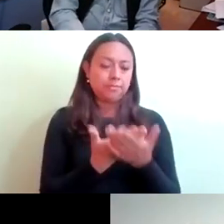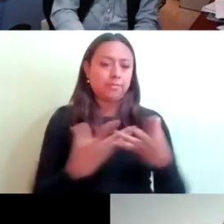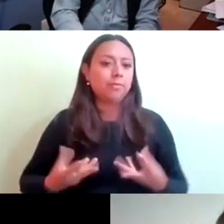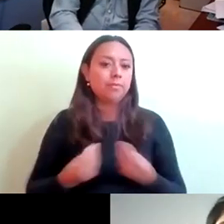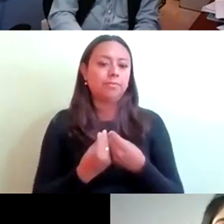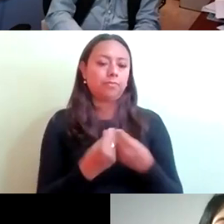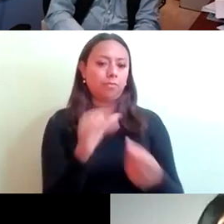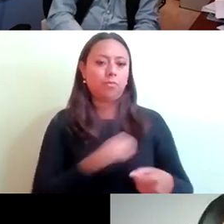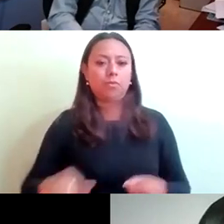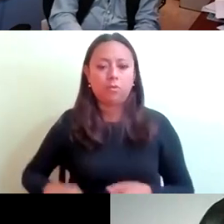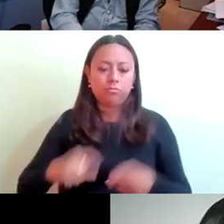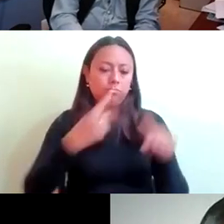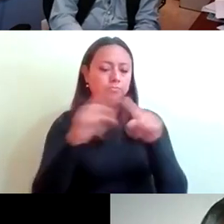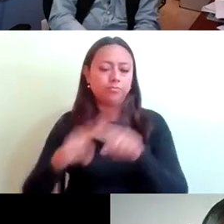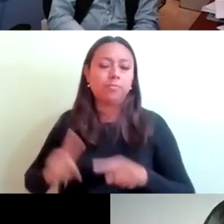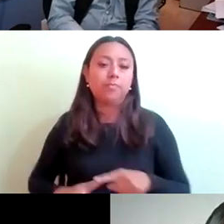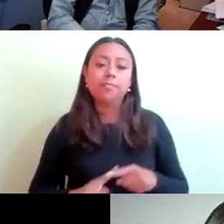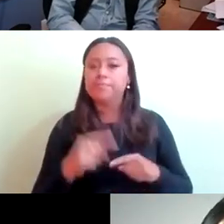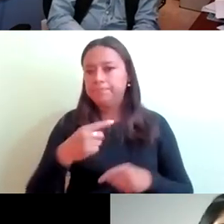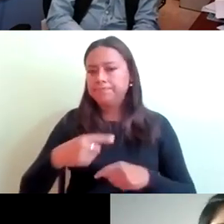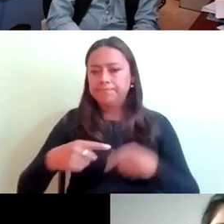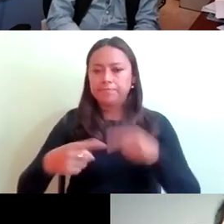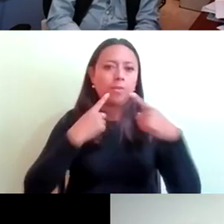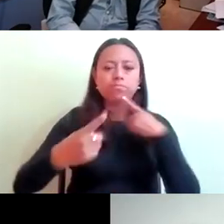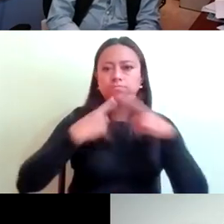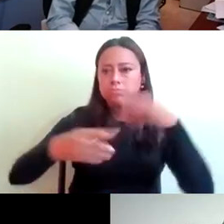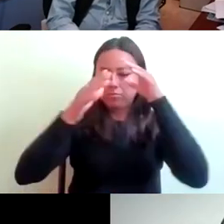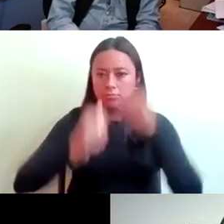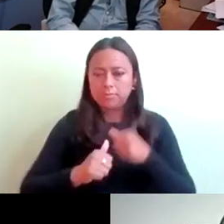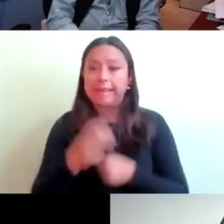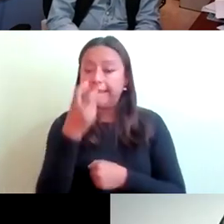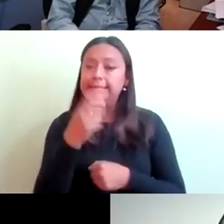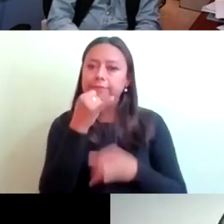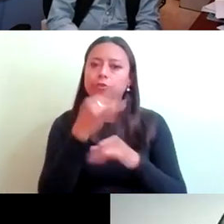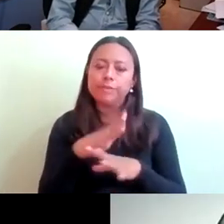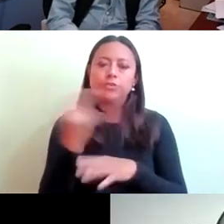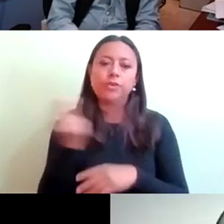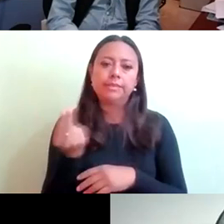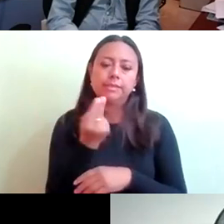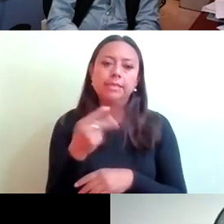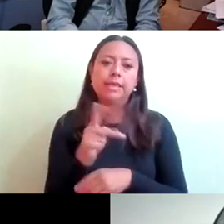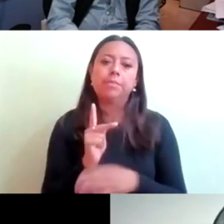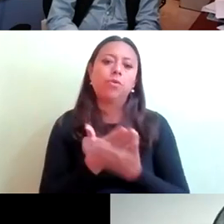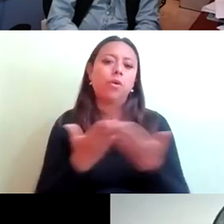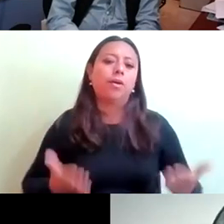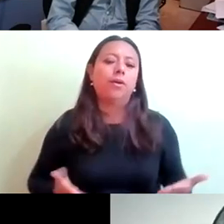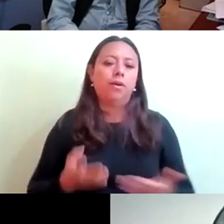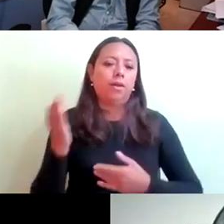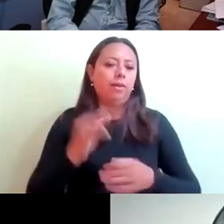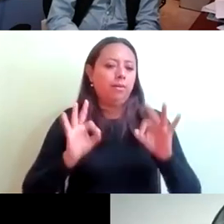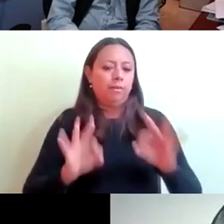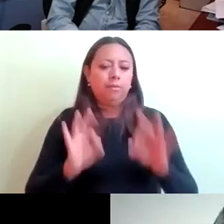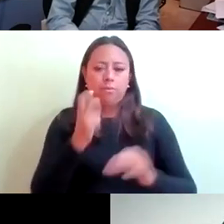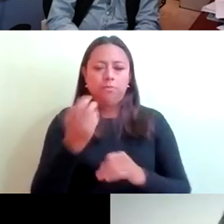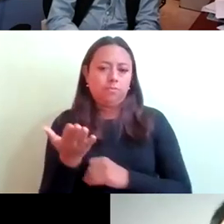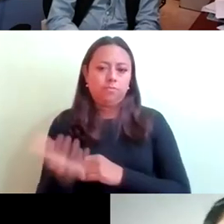alcaldes acordaron que se remitiera esa información. Sin embargo, pues no ha llegado formalmente esta petición que se les